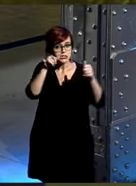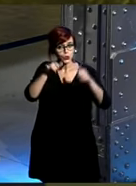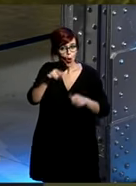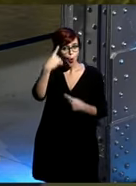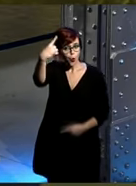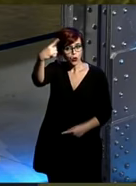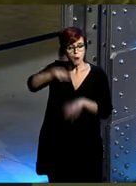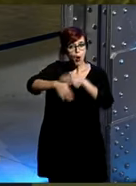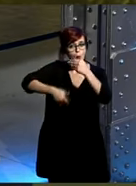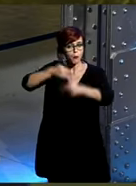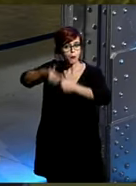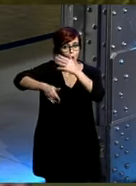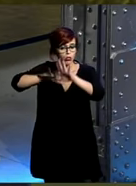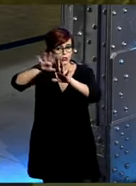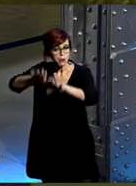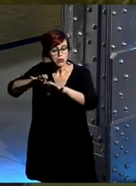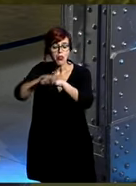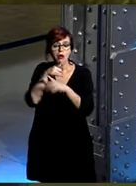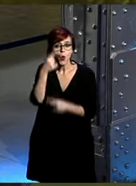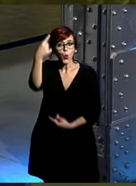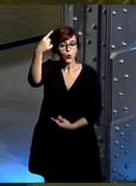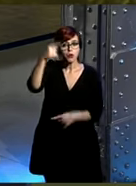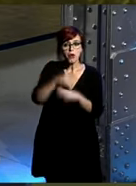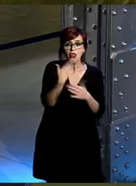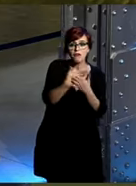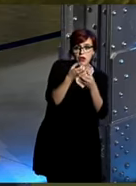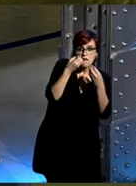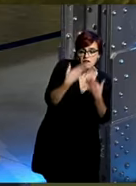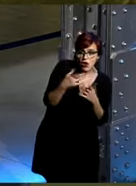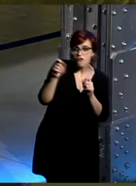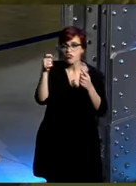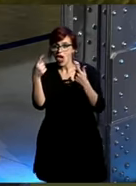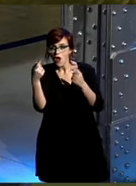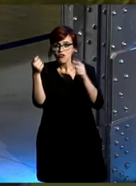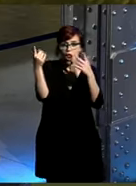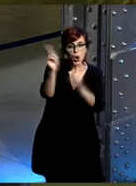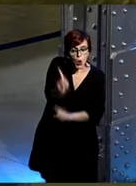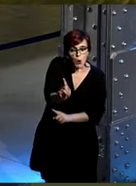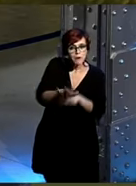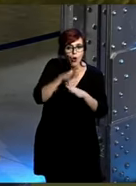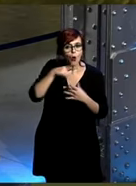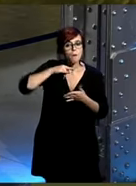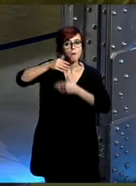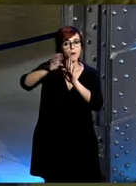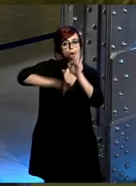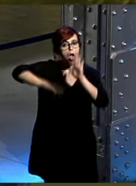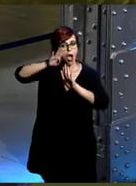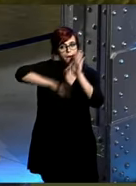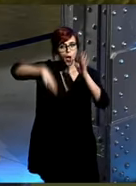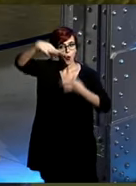un proceso de aprendizaje. Formal, informal, certificado, no certificado, no vamos a entrar en eso ahora, pero tienen un único